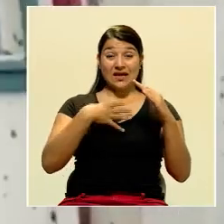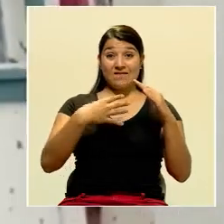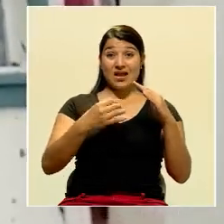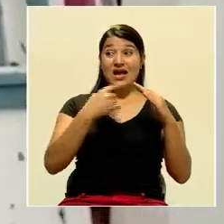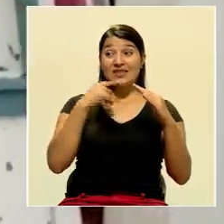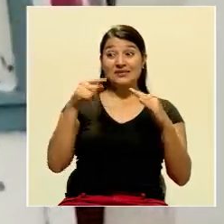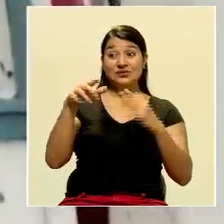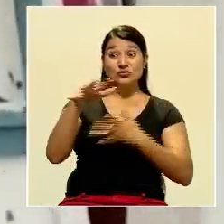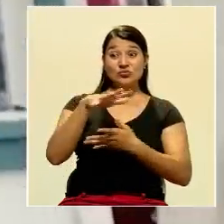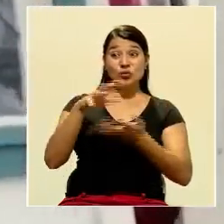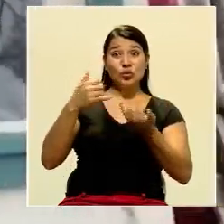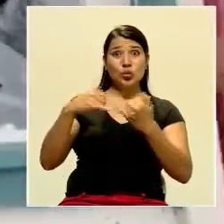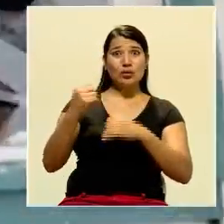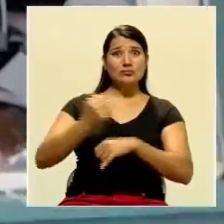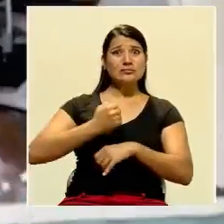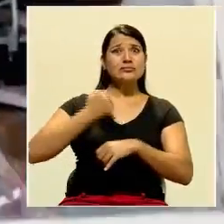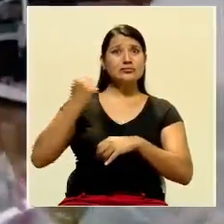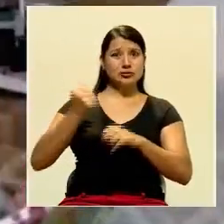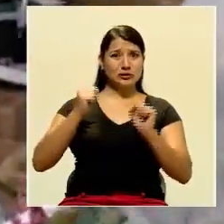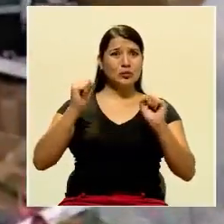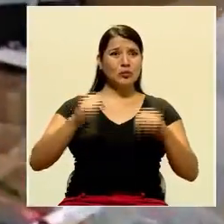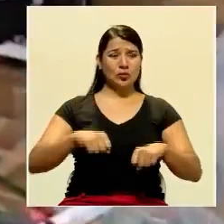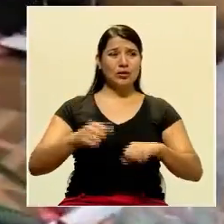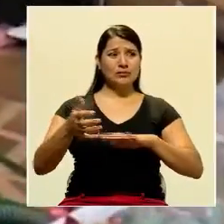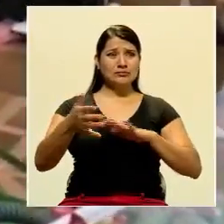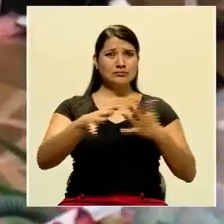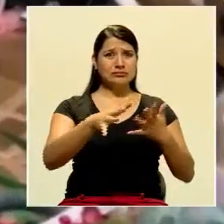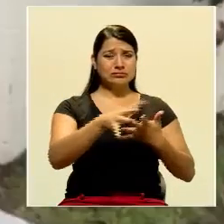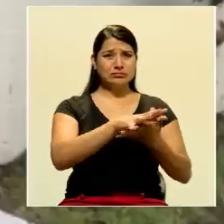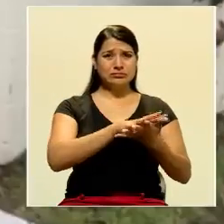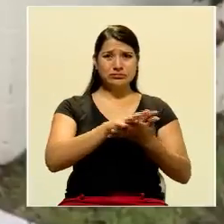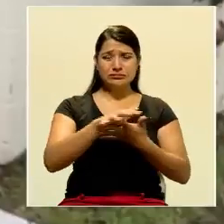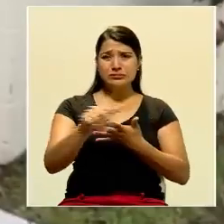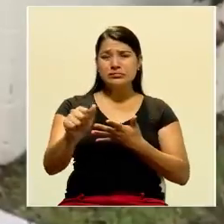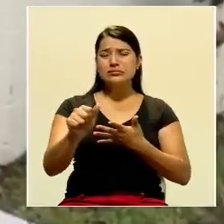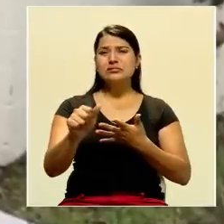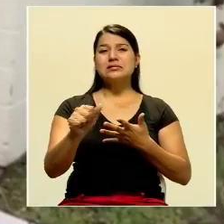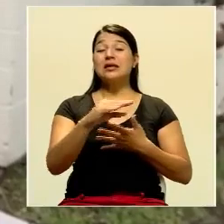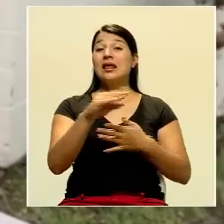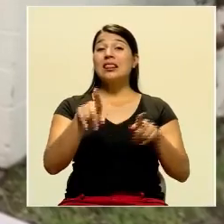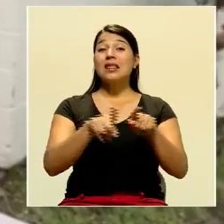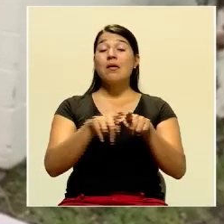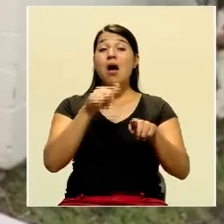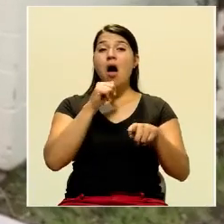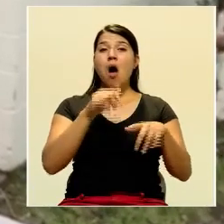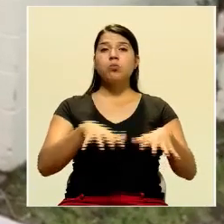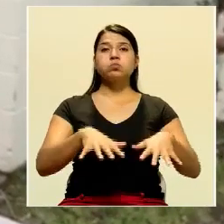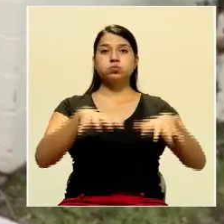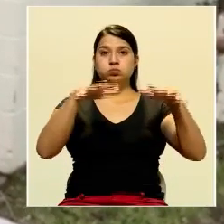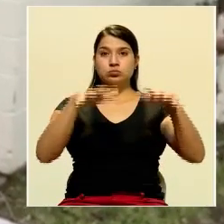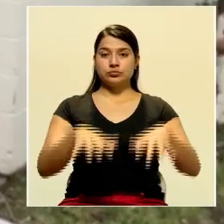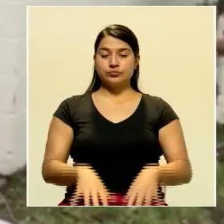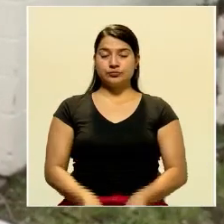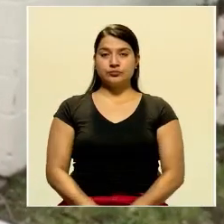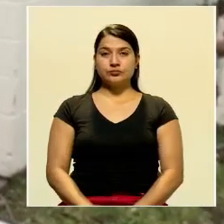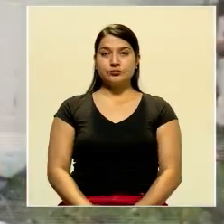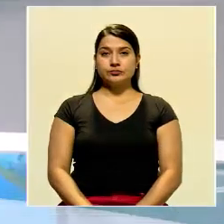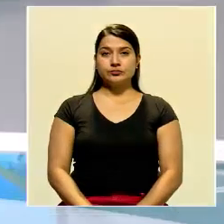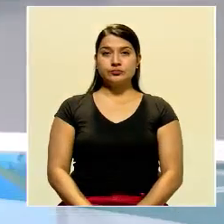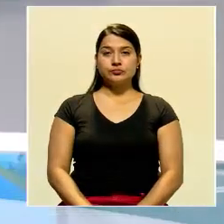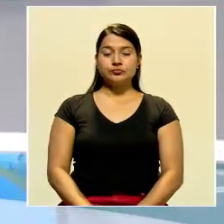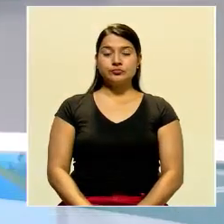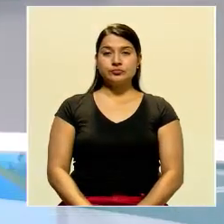sigue siendo mortal, con devastadoras marejadas costeras, vientos destructivos e inundaciones repentinas.